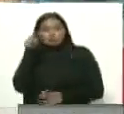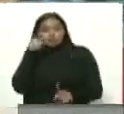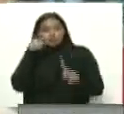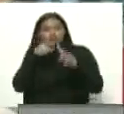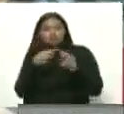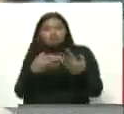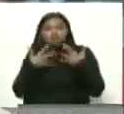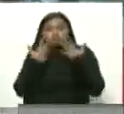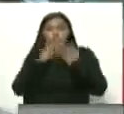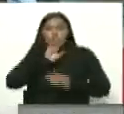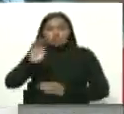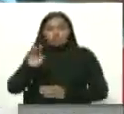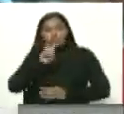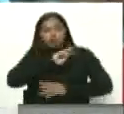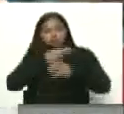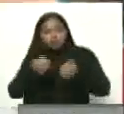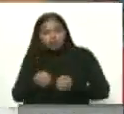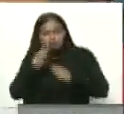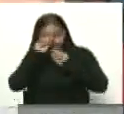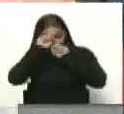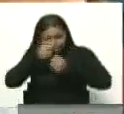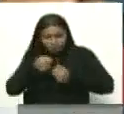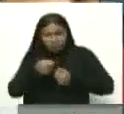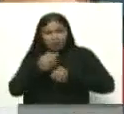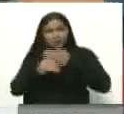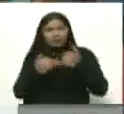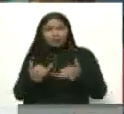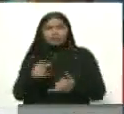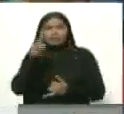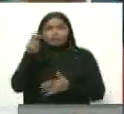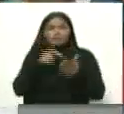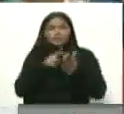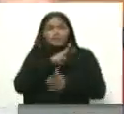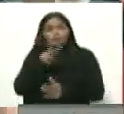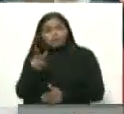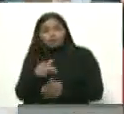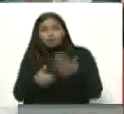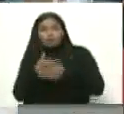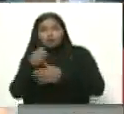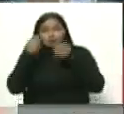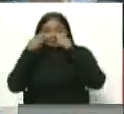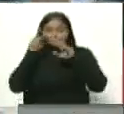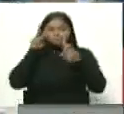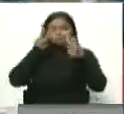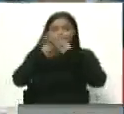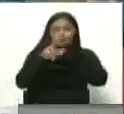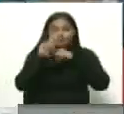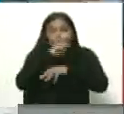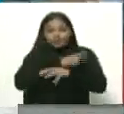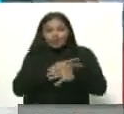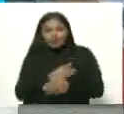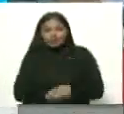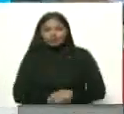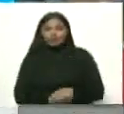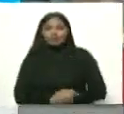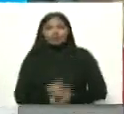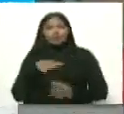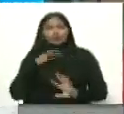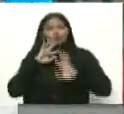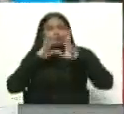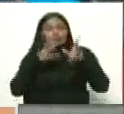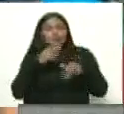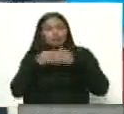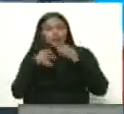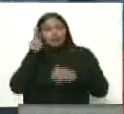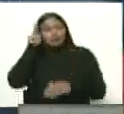carga patriótica, conmemorativa, bicentenario, este 2022 se pierde de vista. Le comento que hace poco hablé con la